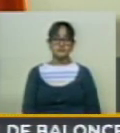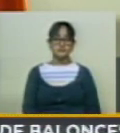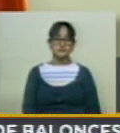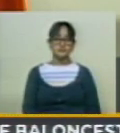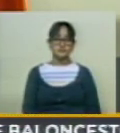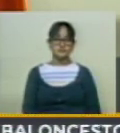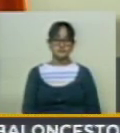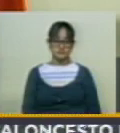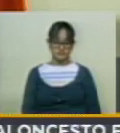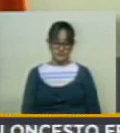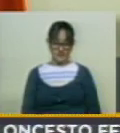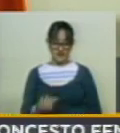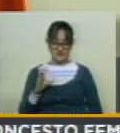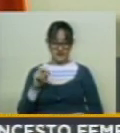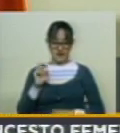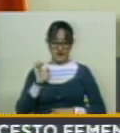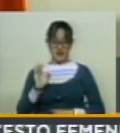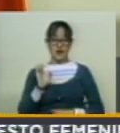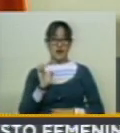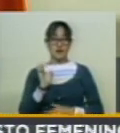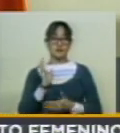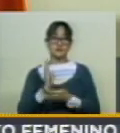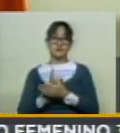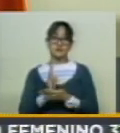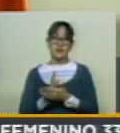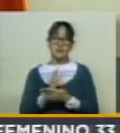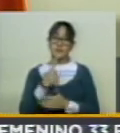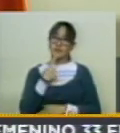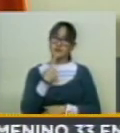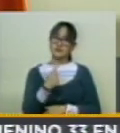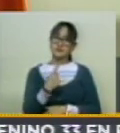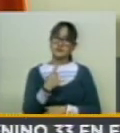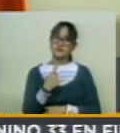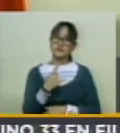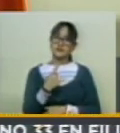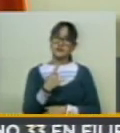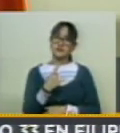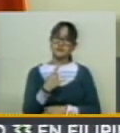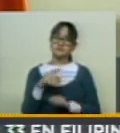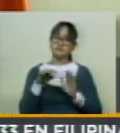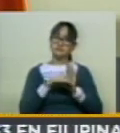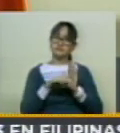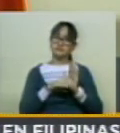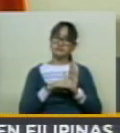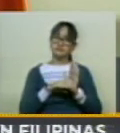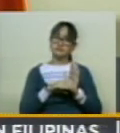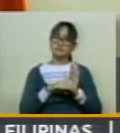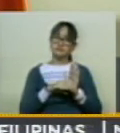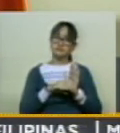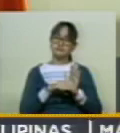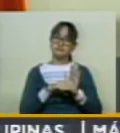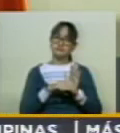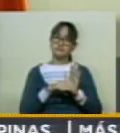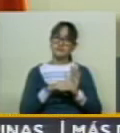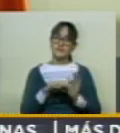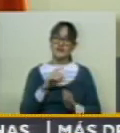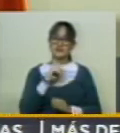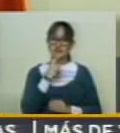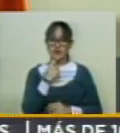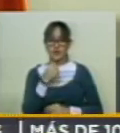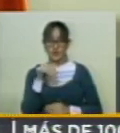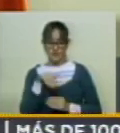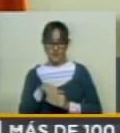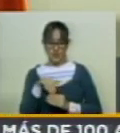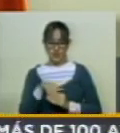Consejo Nacional Electoral, que siempre lo dice y siempre lo ha garantizado, lo que es el secreto